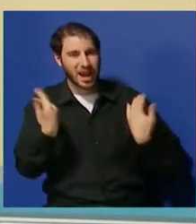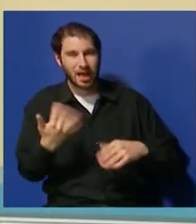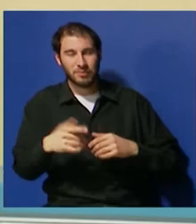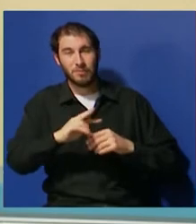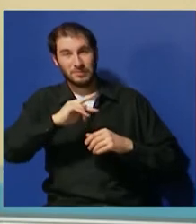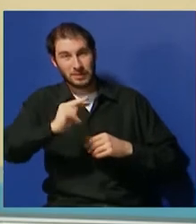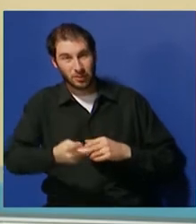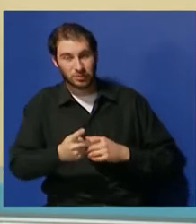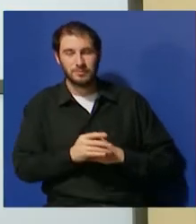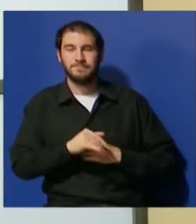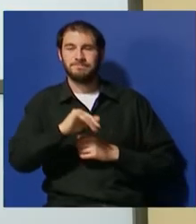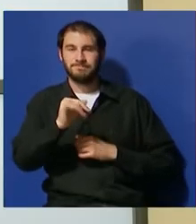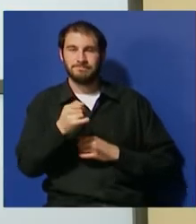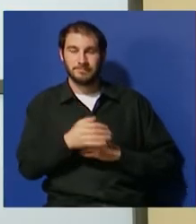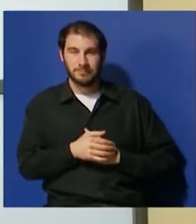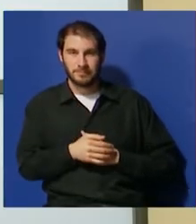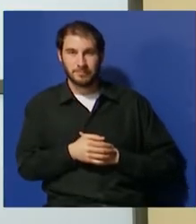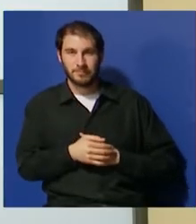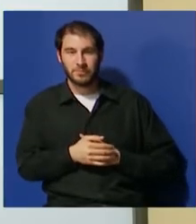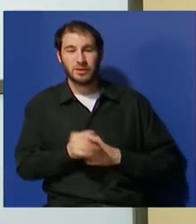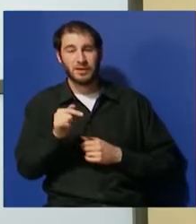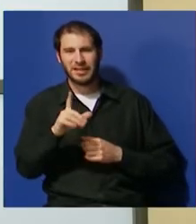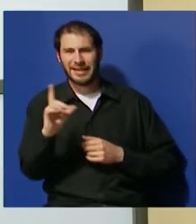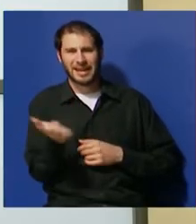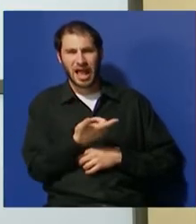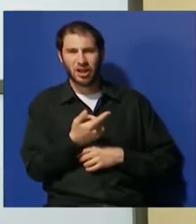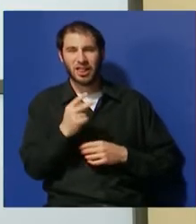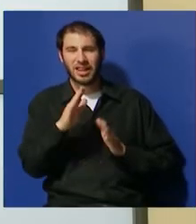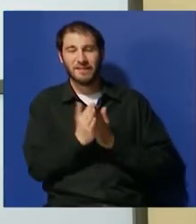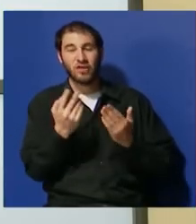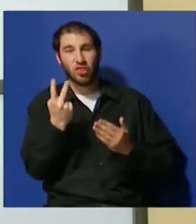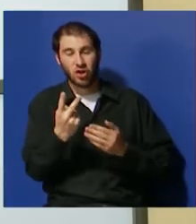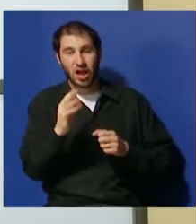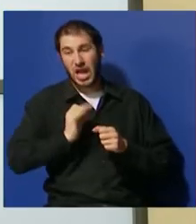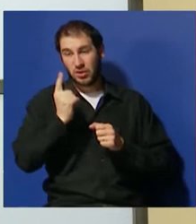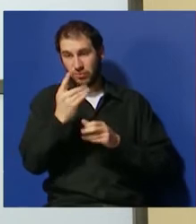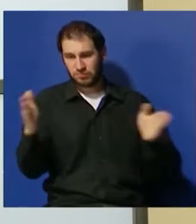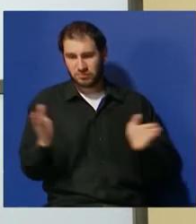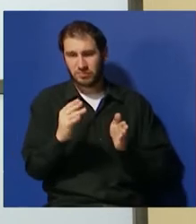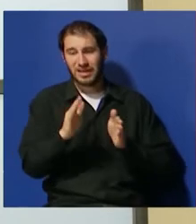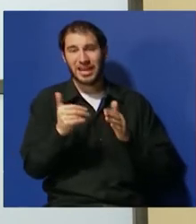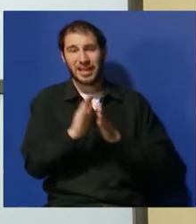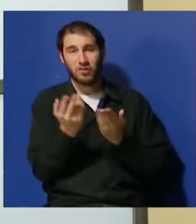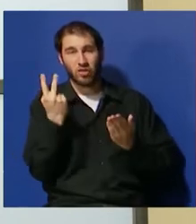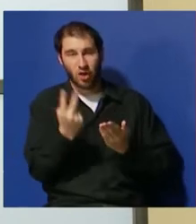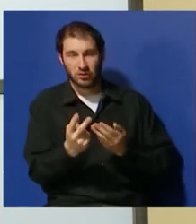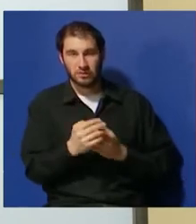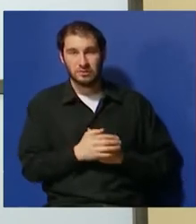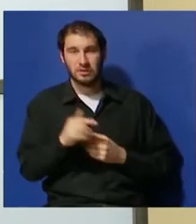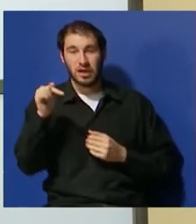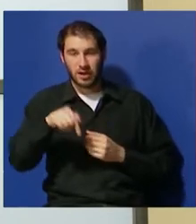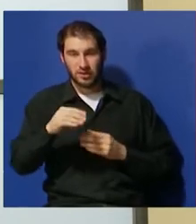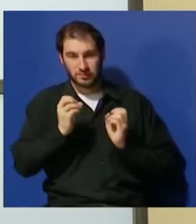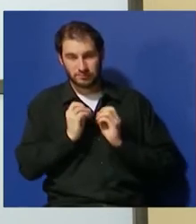hacer la segunda edición, ¿no? Exactamente. La verdad que es muy raro publicar dos libros en menos de un año, que se cumple